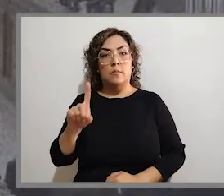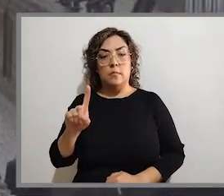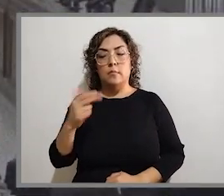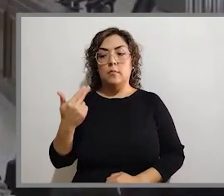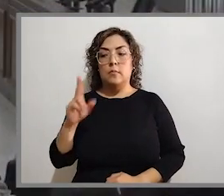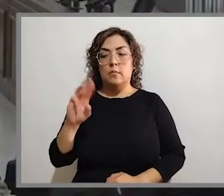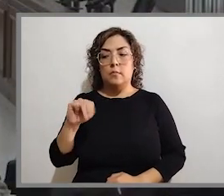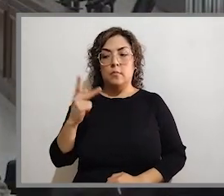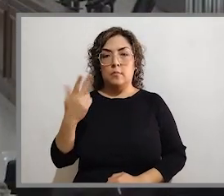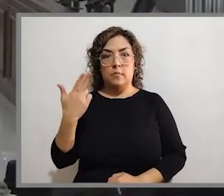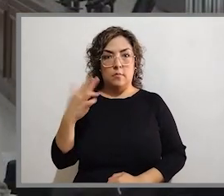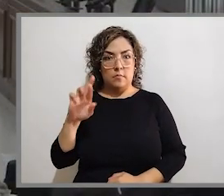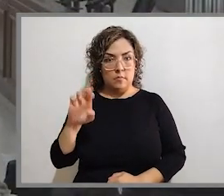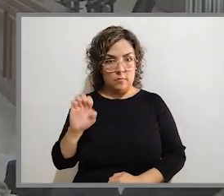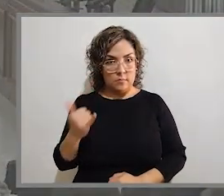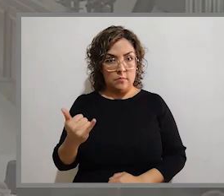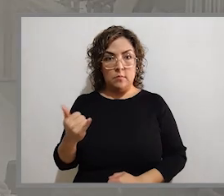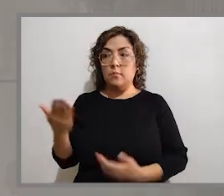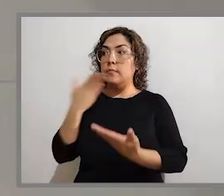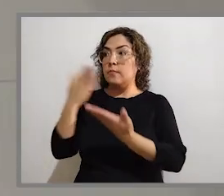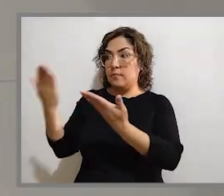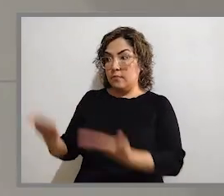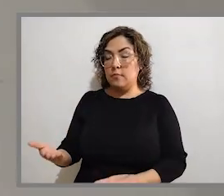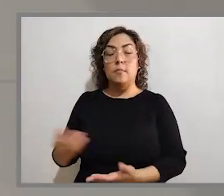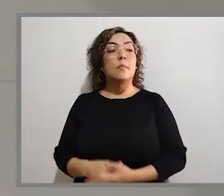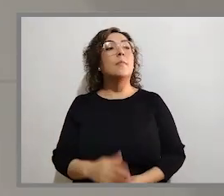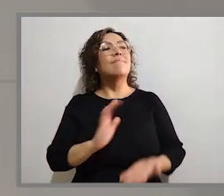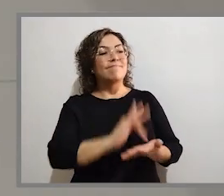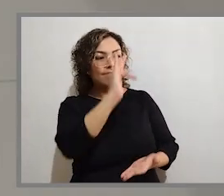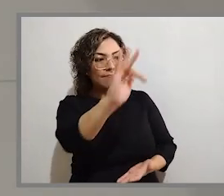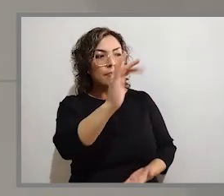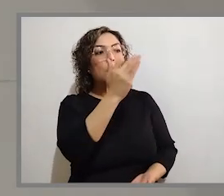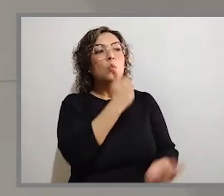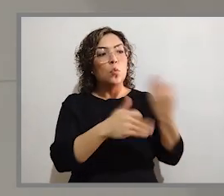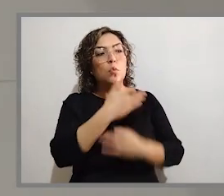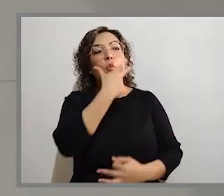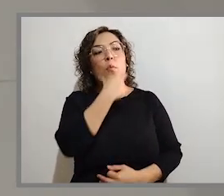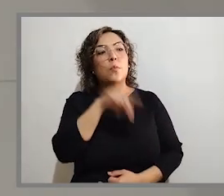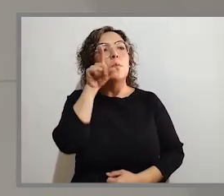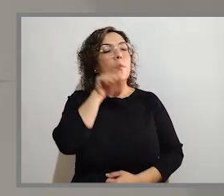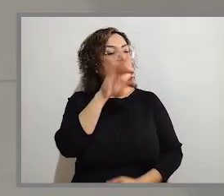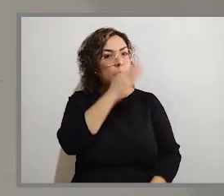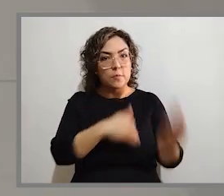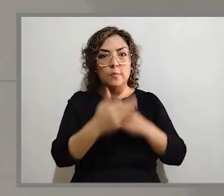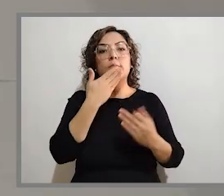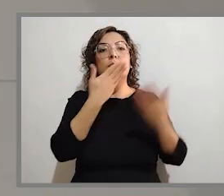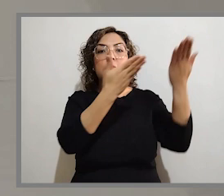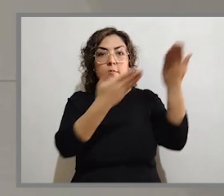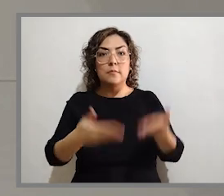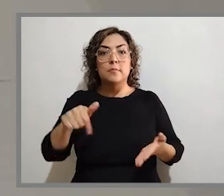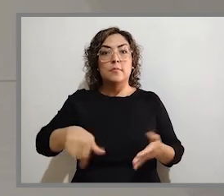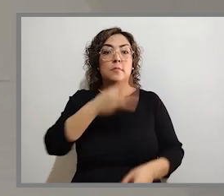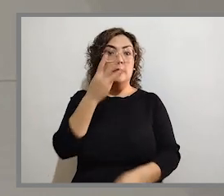buenas tardes a todas, a todos y a todas quienes nos acompañan a esta tercera temporada de las jornadas regionales de